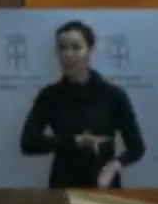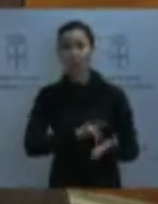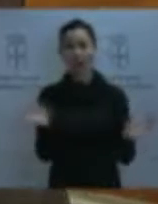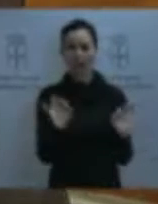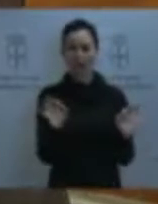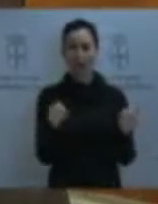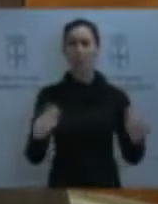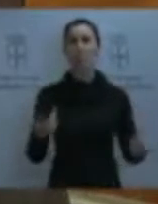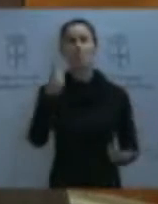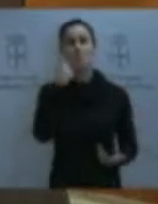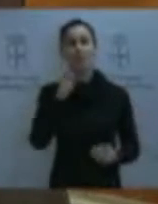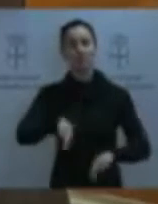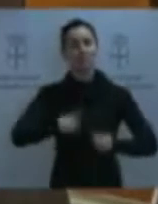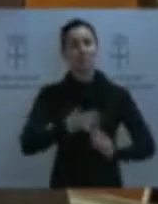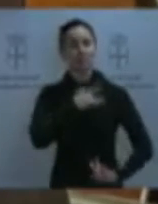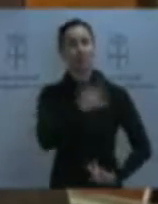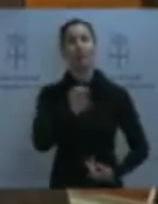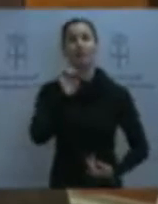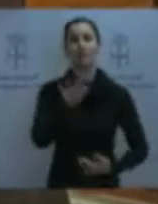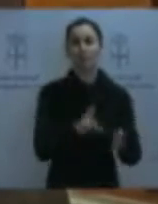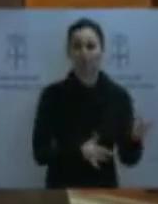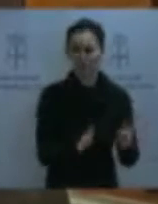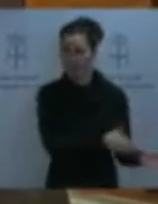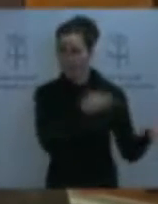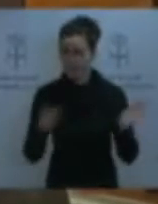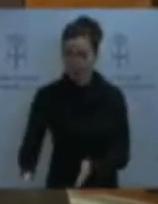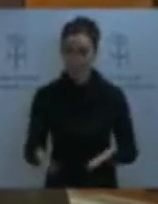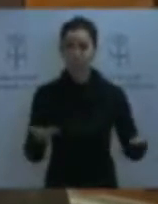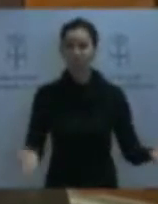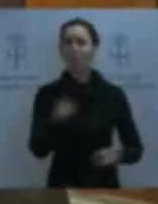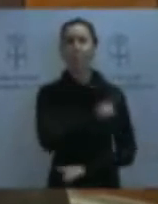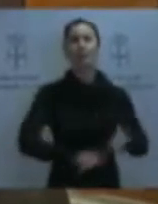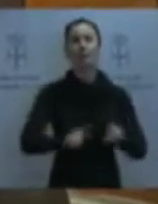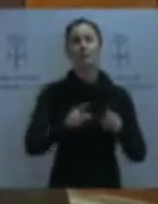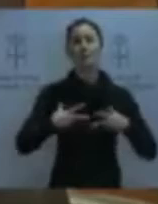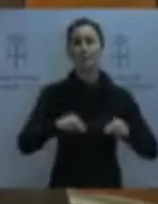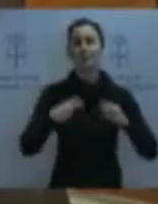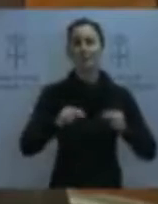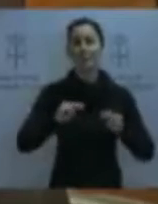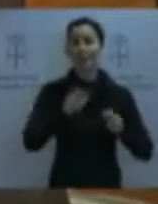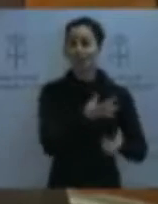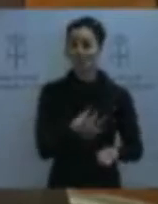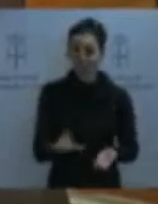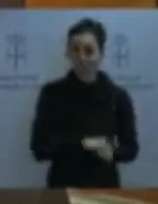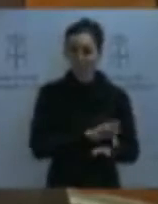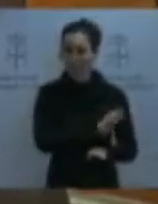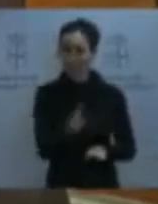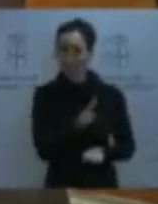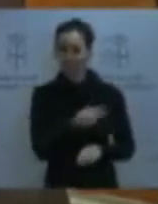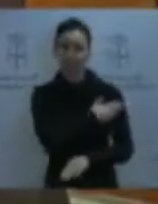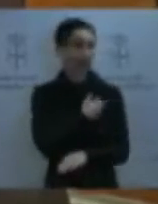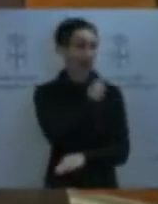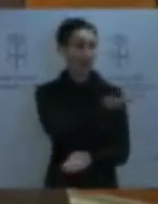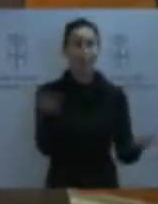abril. Y esa incapacidad de liquidar los vencimientos de la deuda y la imposibilidad de conseguir avales ha obligado a Duro a renunciar recientemente a